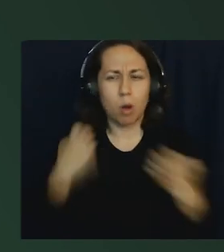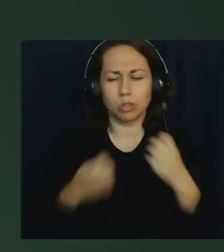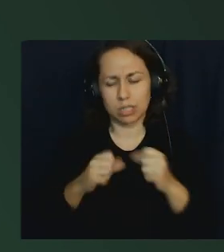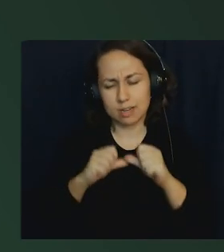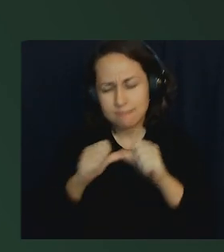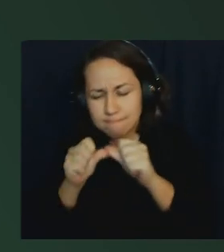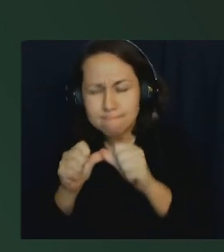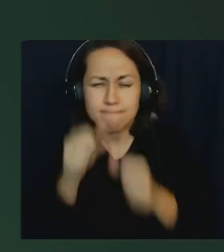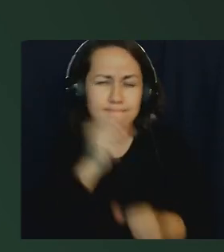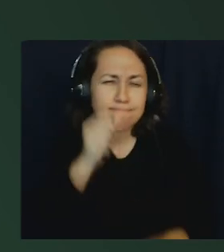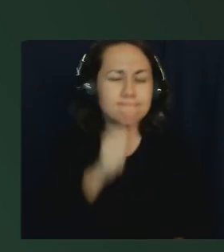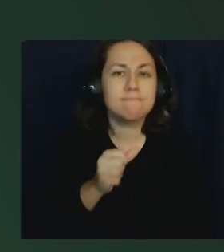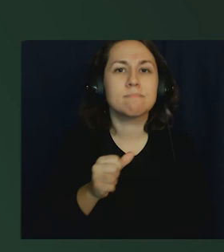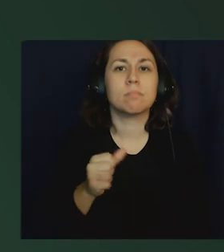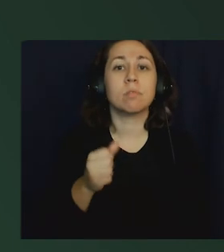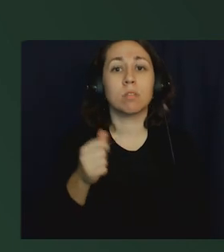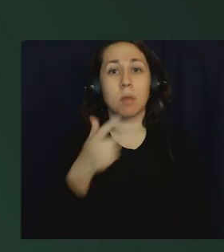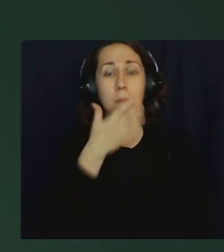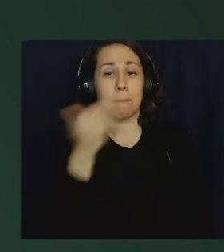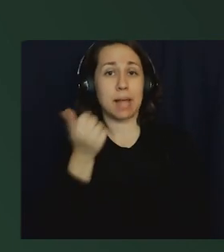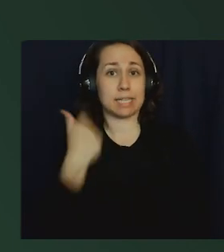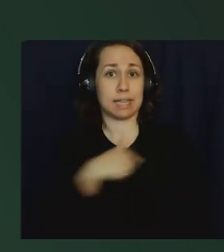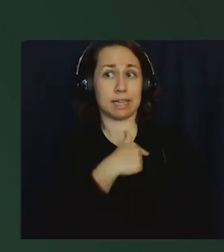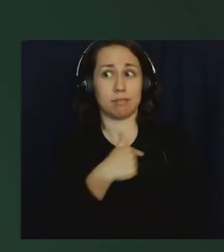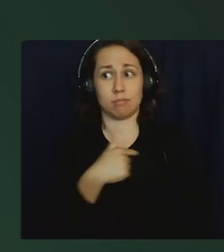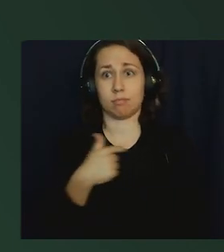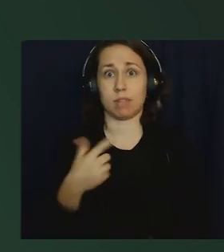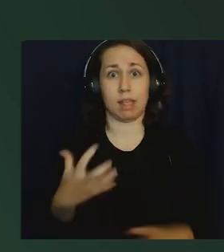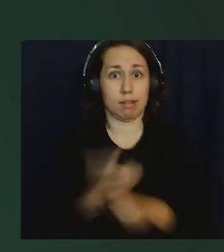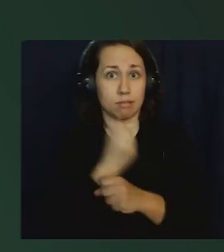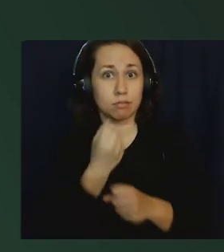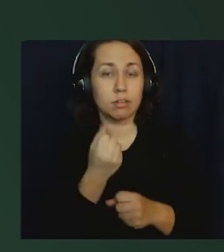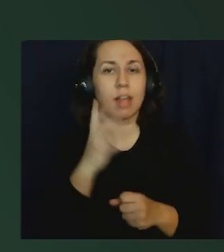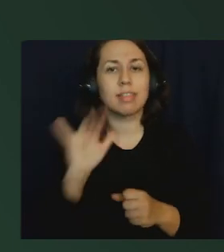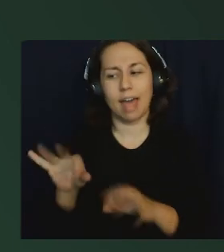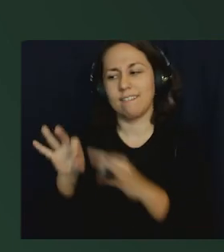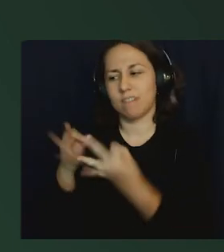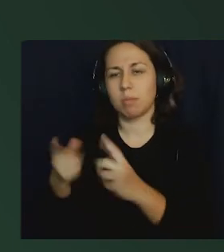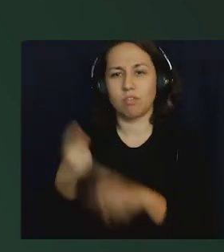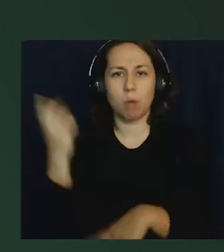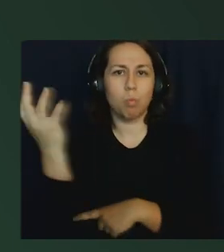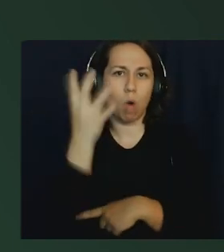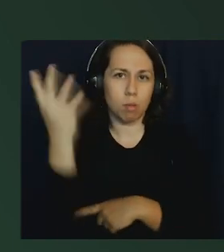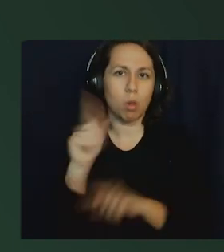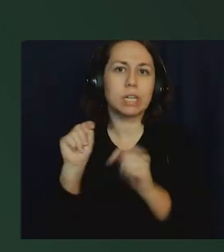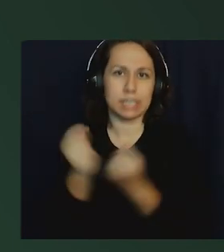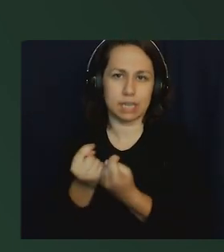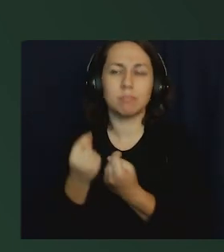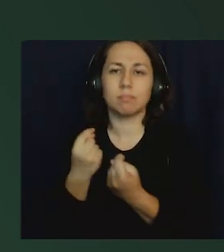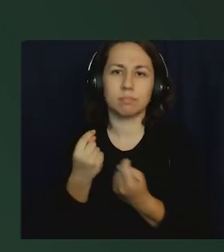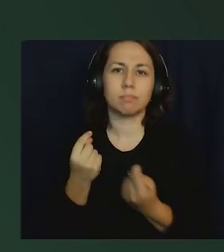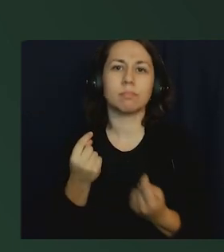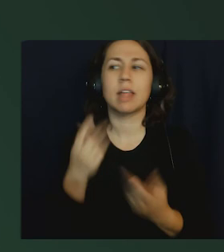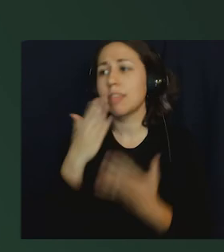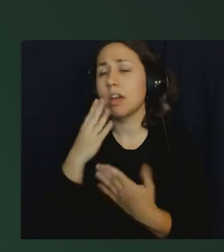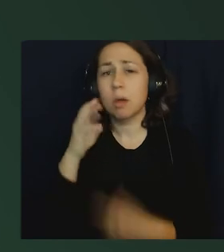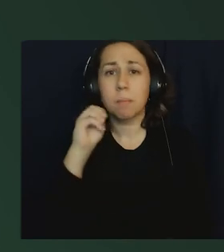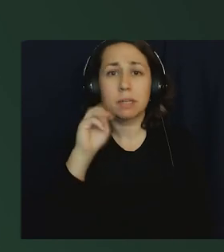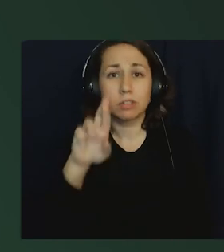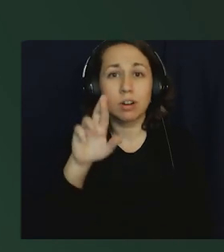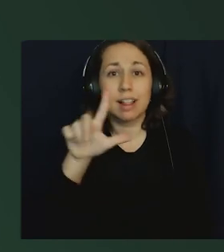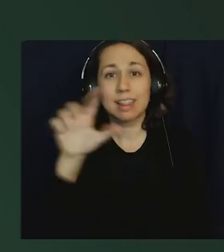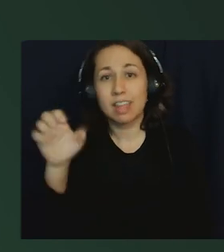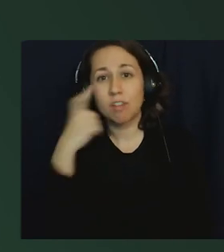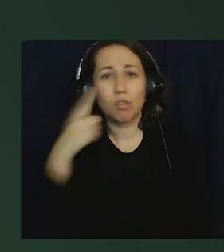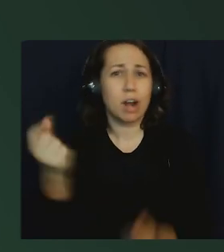preparatoria en los 5 años que llevo en Salva fue esa familia que es mi equipo de polo acuático. Gracias, señor Lee, por todo. Equipo,